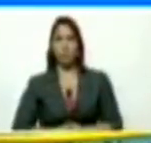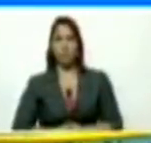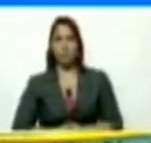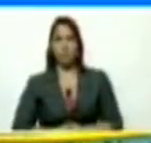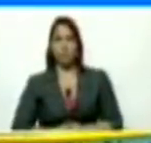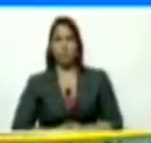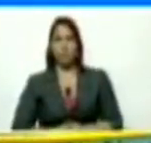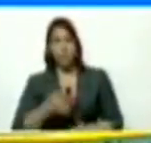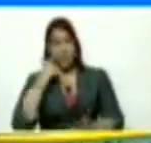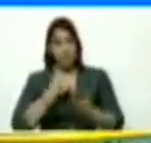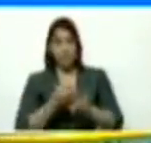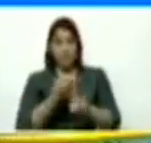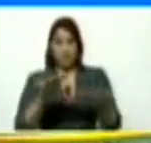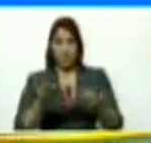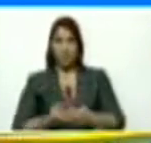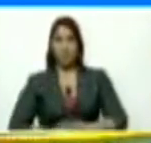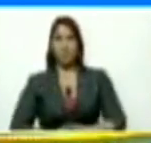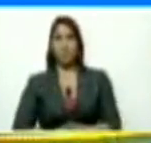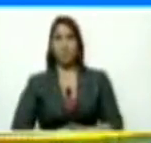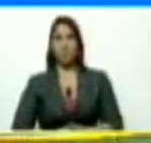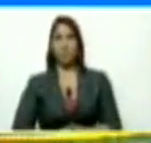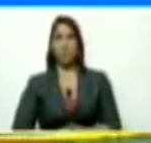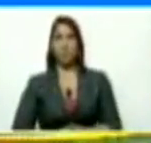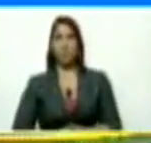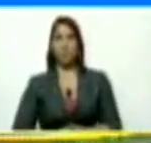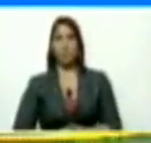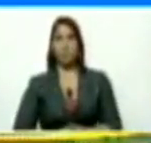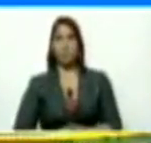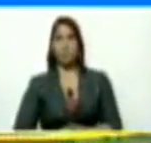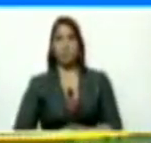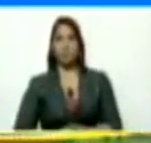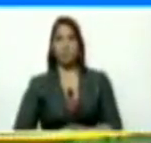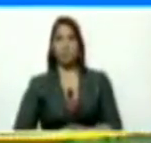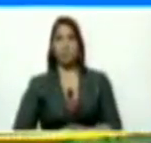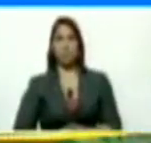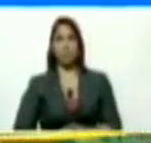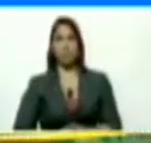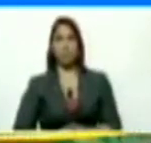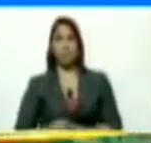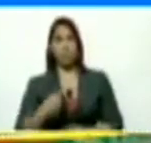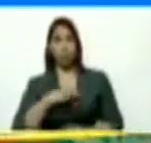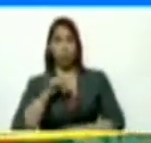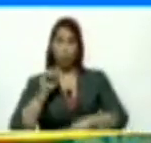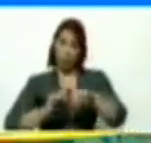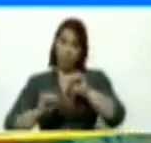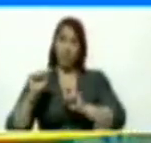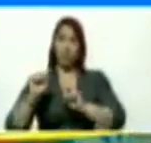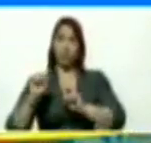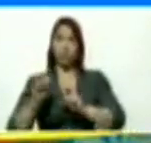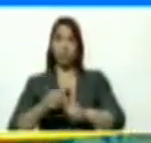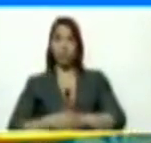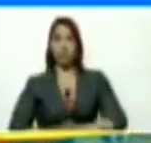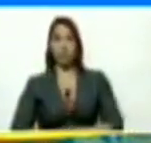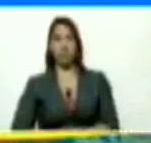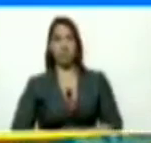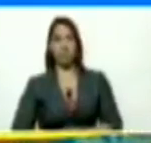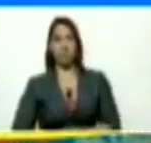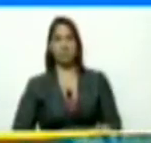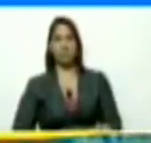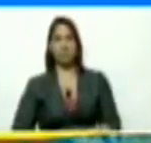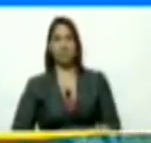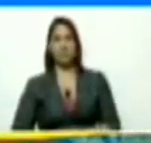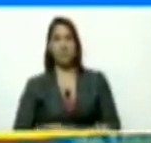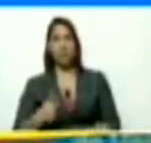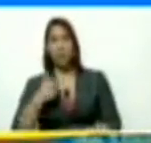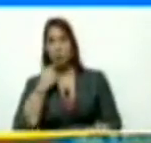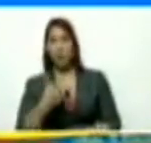aprobó este jueves que el salario mínimo sea de medio Petro, así como salarizar los bonos que reciben los trabajadores del sector